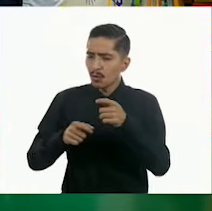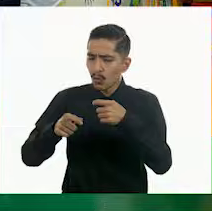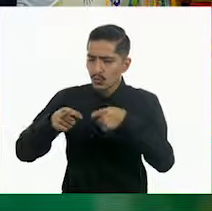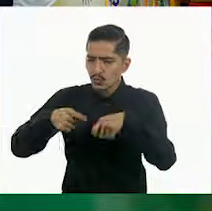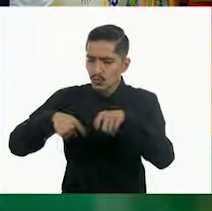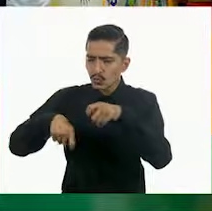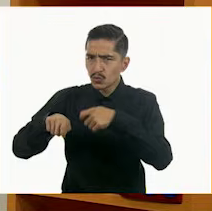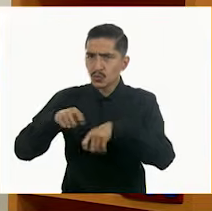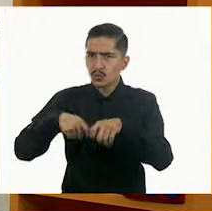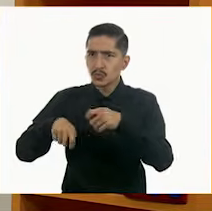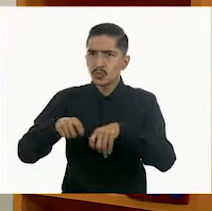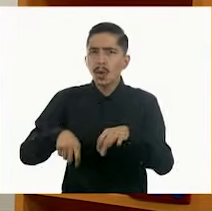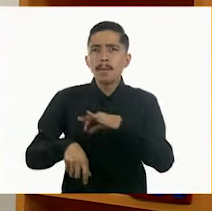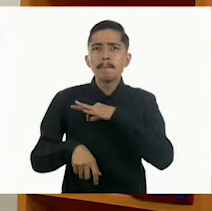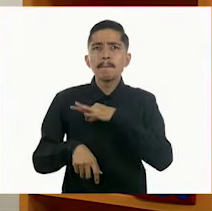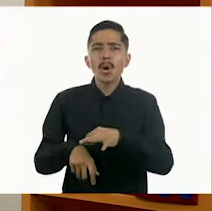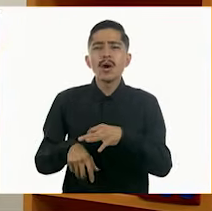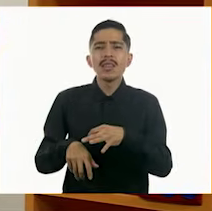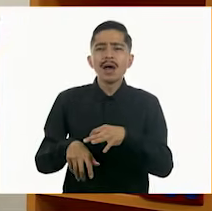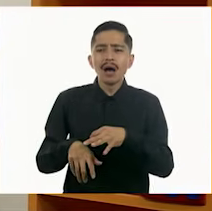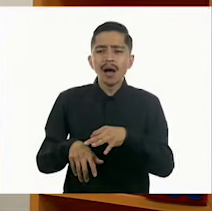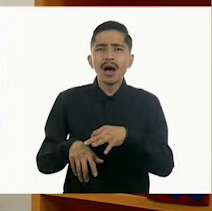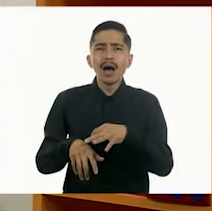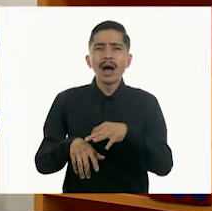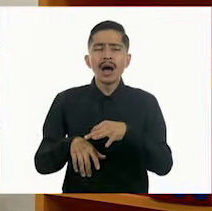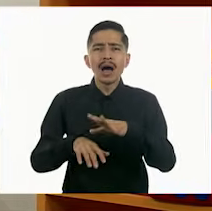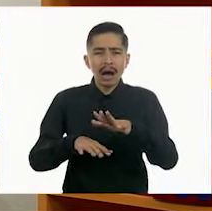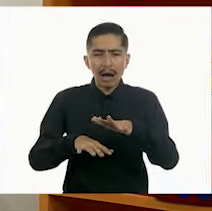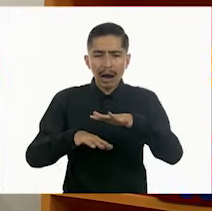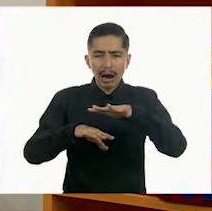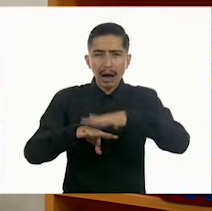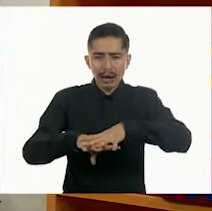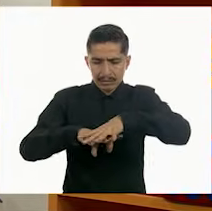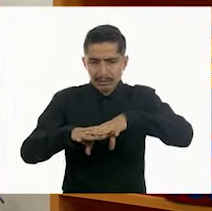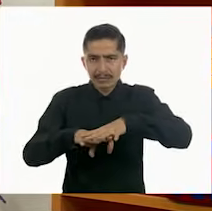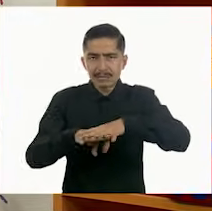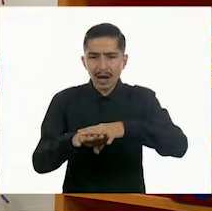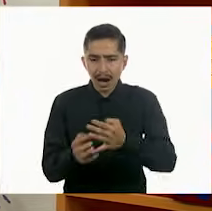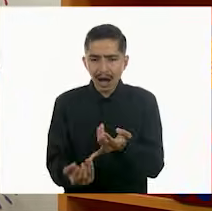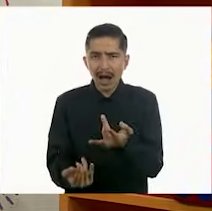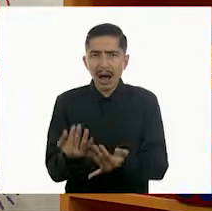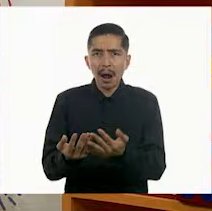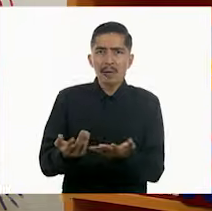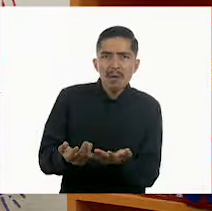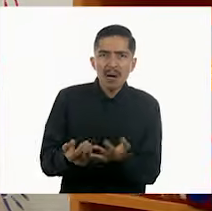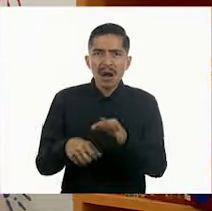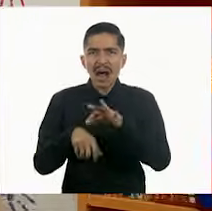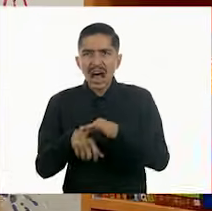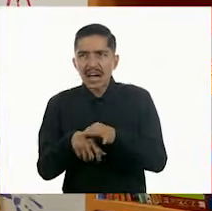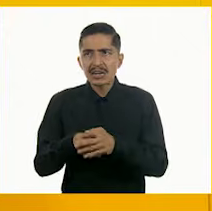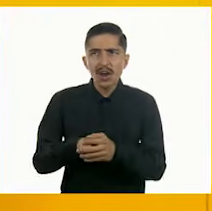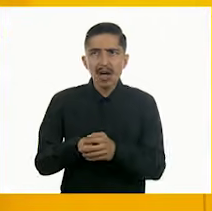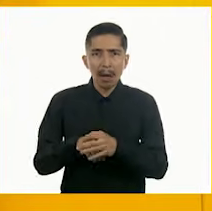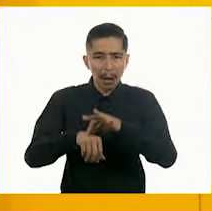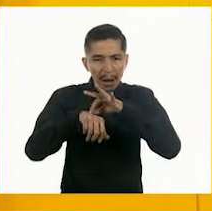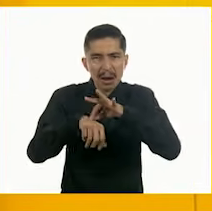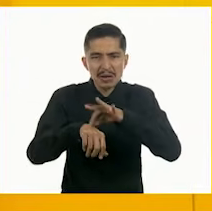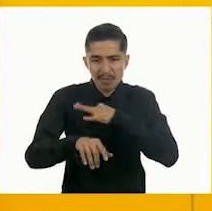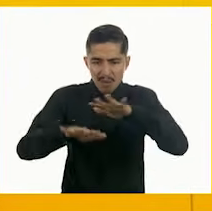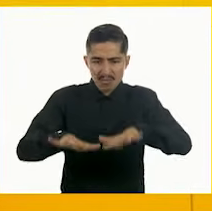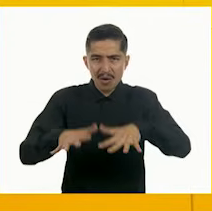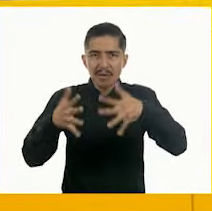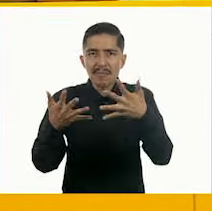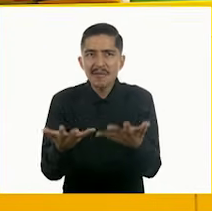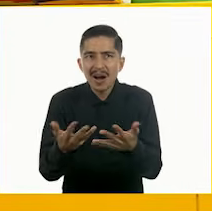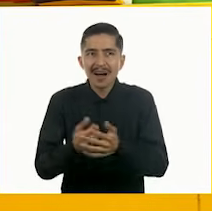a la parrilla o al carbón? Uy, yo ya sé qué es, es la carne, ¿no? La carne. La carne. ¿Y qué dirá el